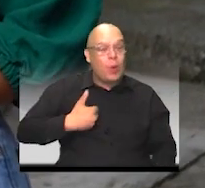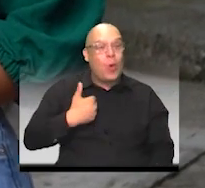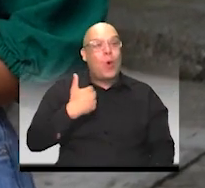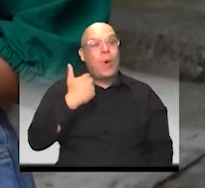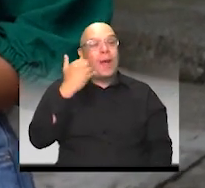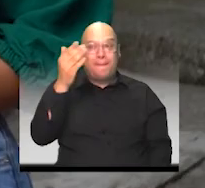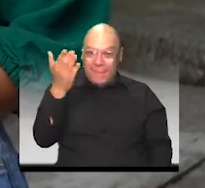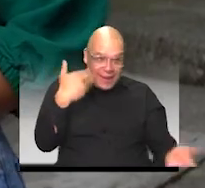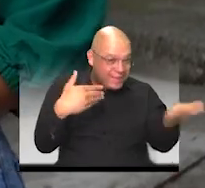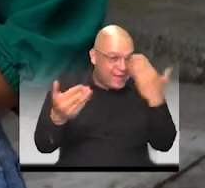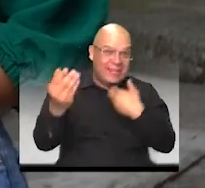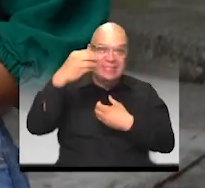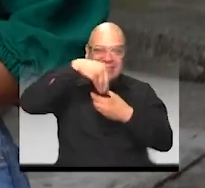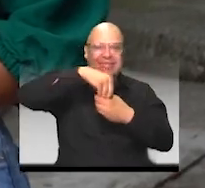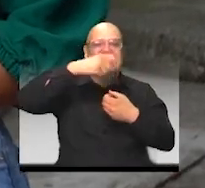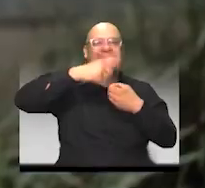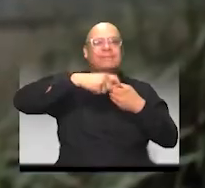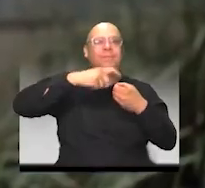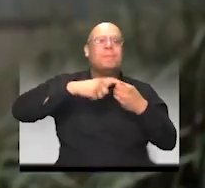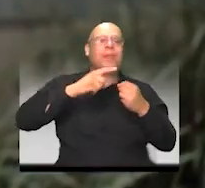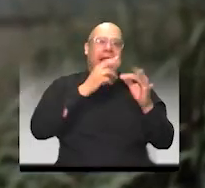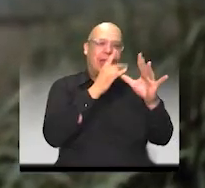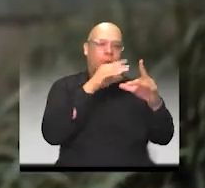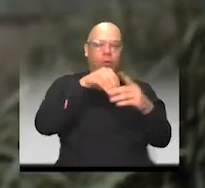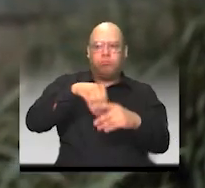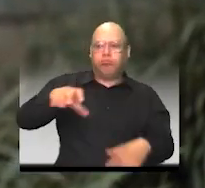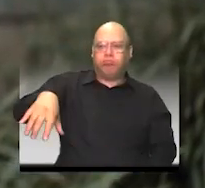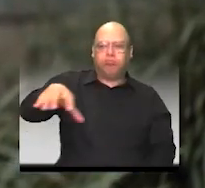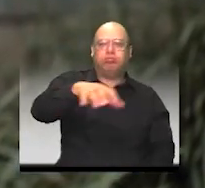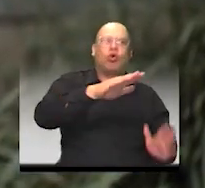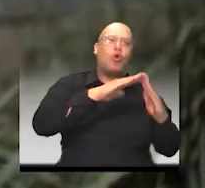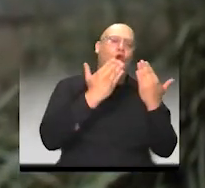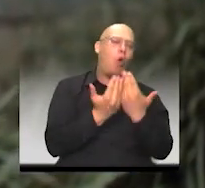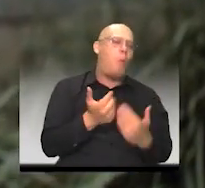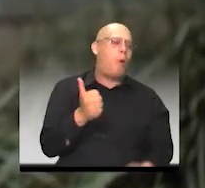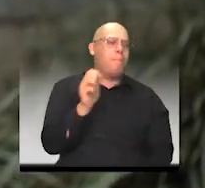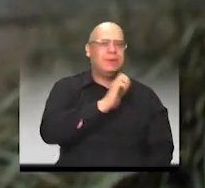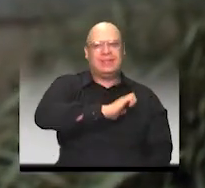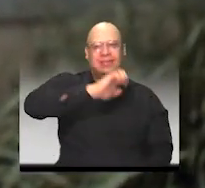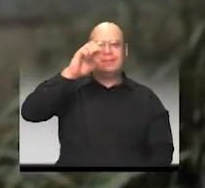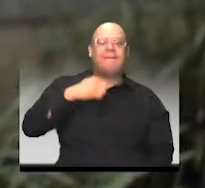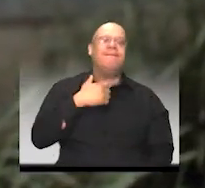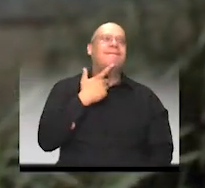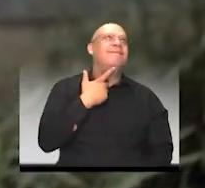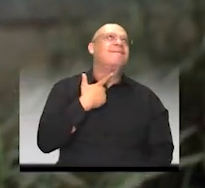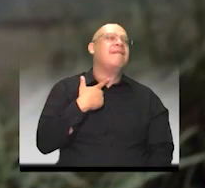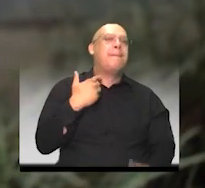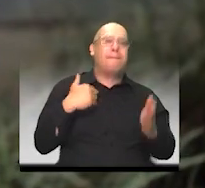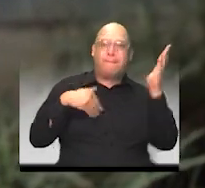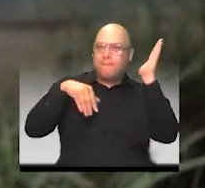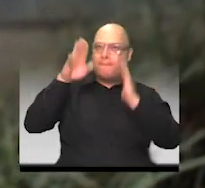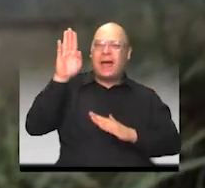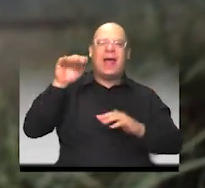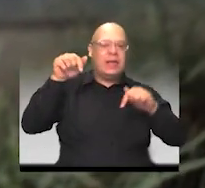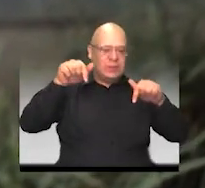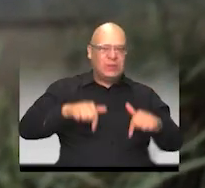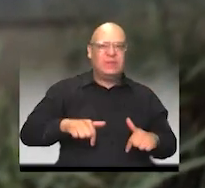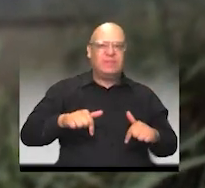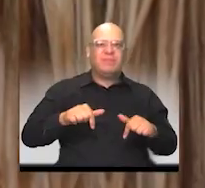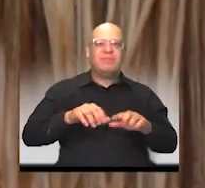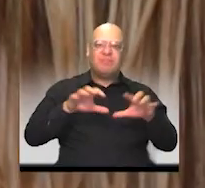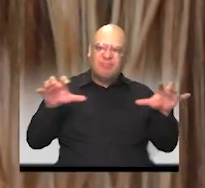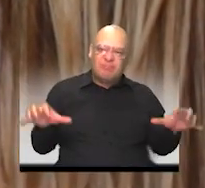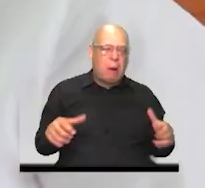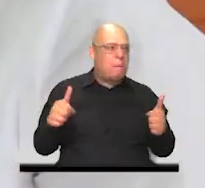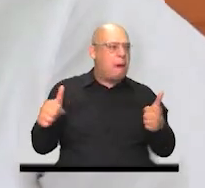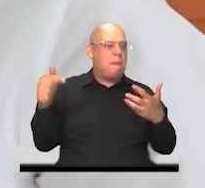se matriculen en las sedes de Itagüí, ya que son instituciones muy buenas y me gusta mucho cómo se desarrolla pues, todo en